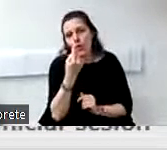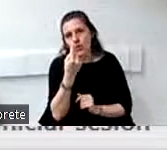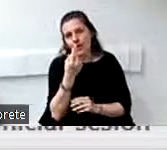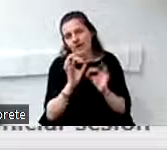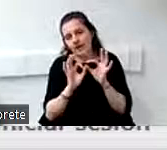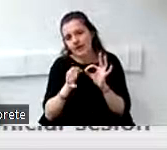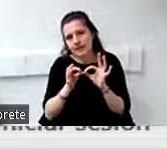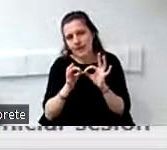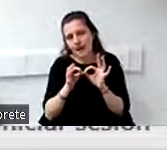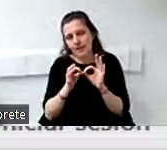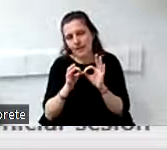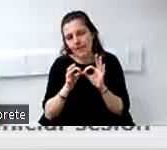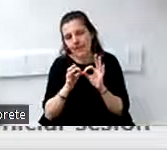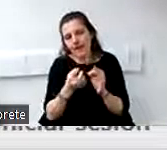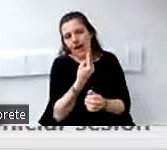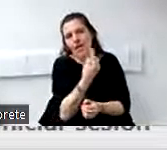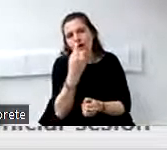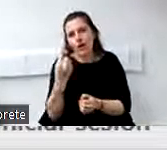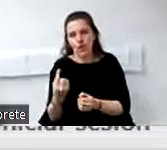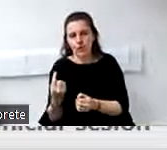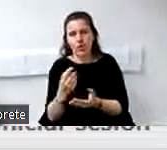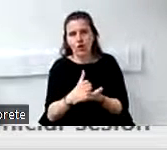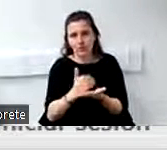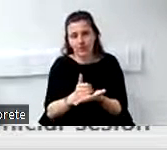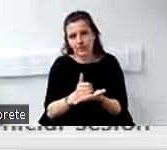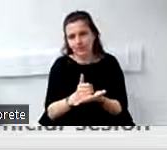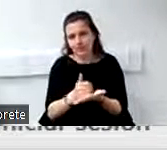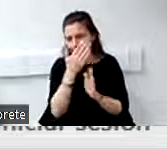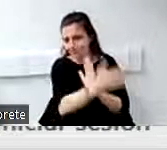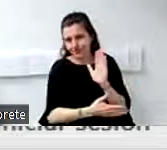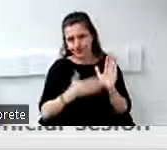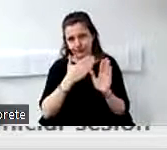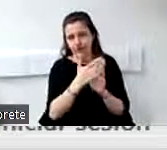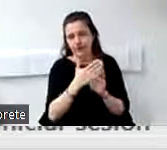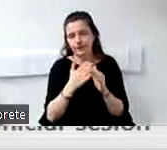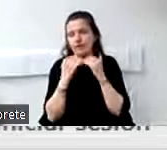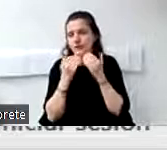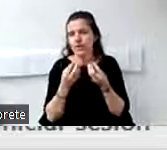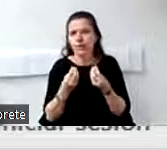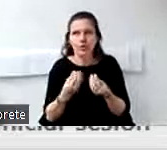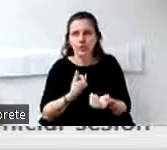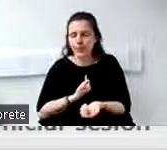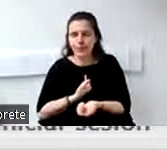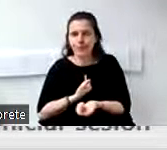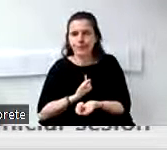público-privado, que tenemos que ayudarnos en ese aspecto. Hay aplicaciones en este momento que están brindando